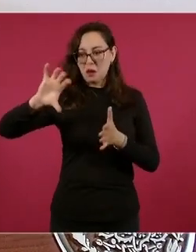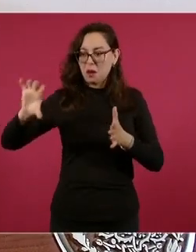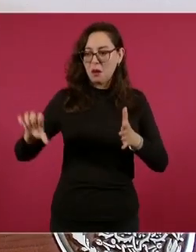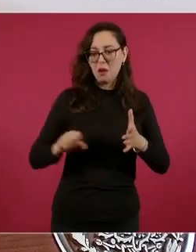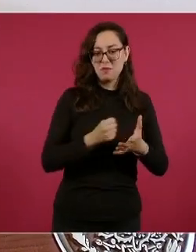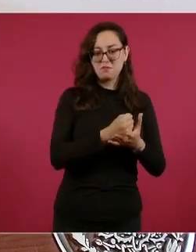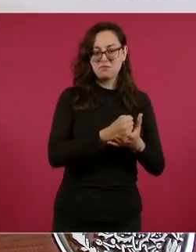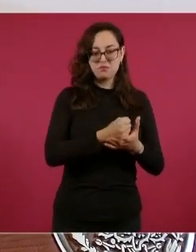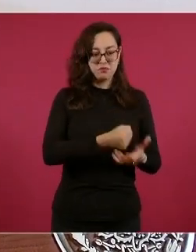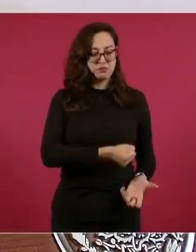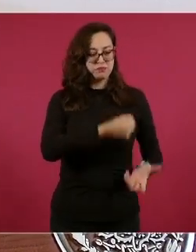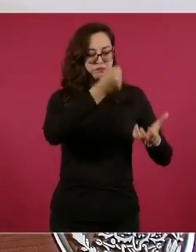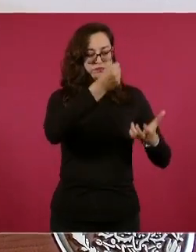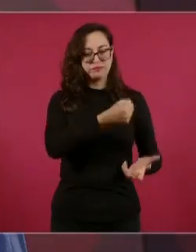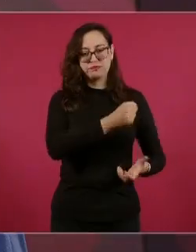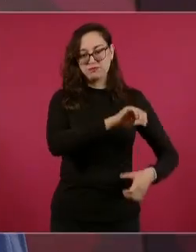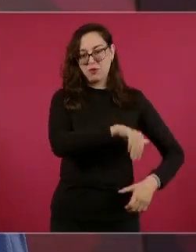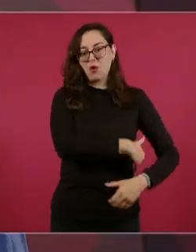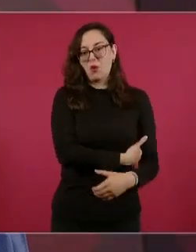y aumentó